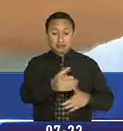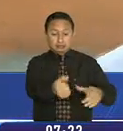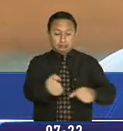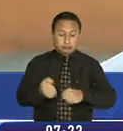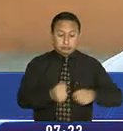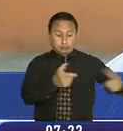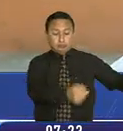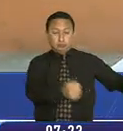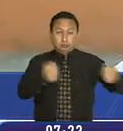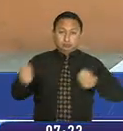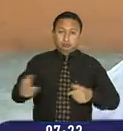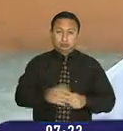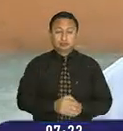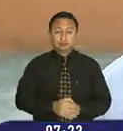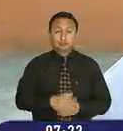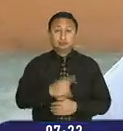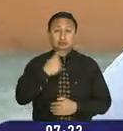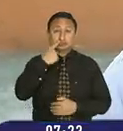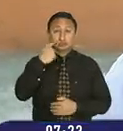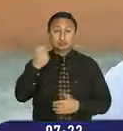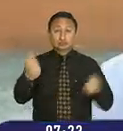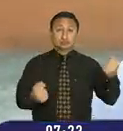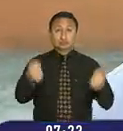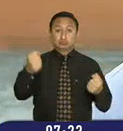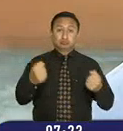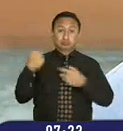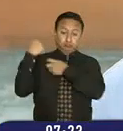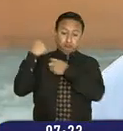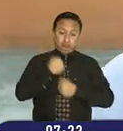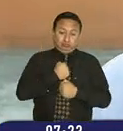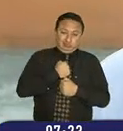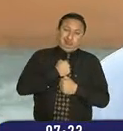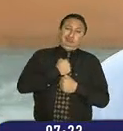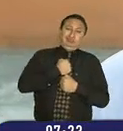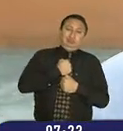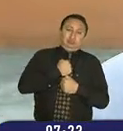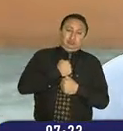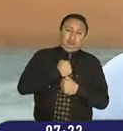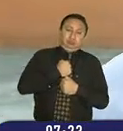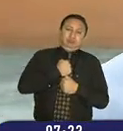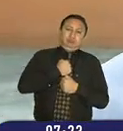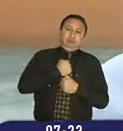a los señores. El señor que estaba conduciendo estaba con el cinturón apretado,